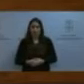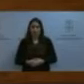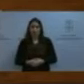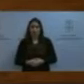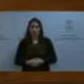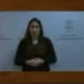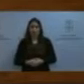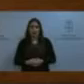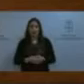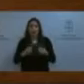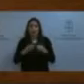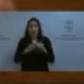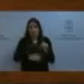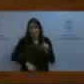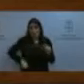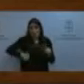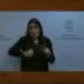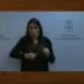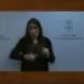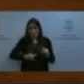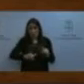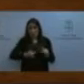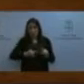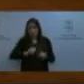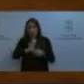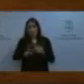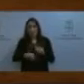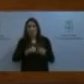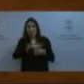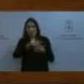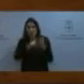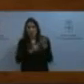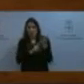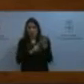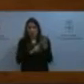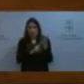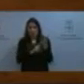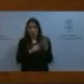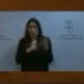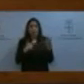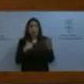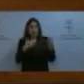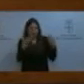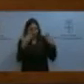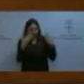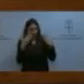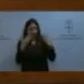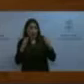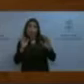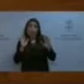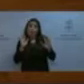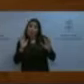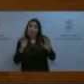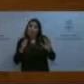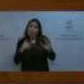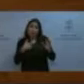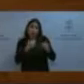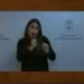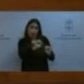El Grupo Podemos ha presentado 4 enmiendas. Yo se lo agradezco, pero tengo que